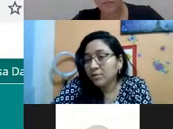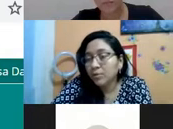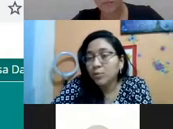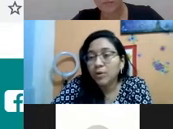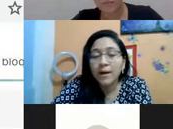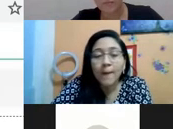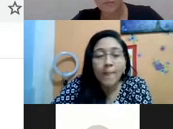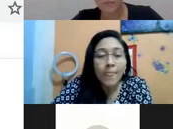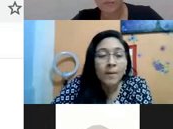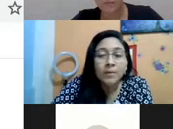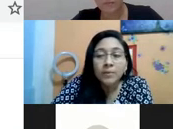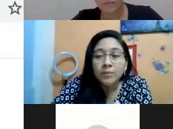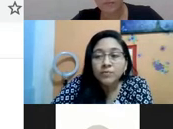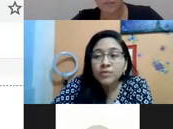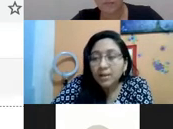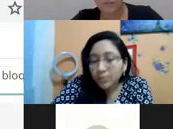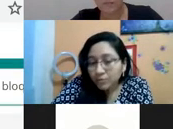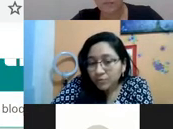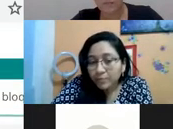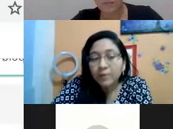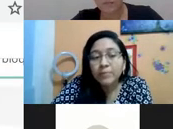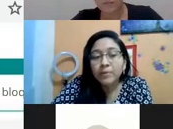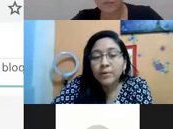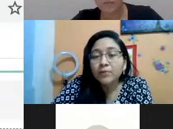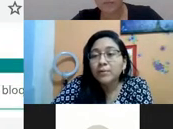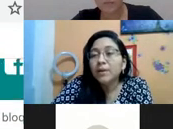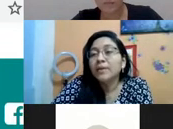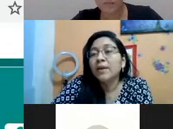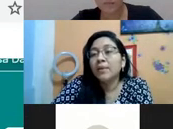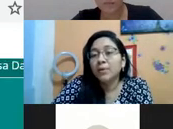no tenemos un syllabus, pero